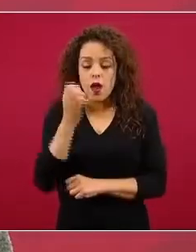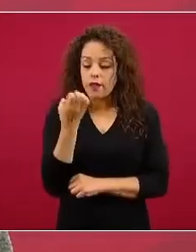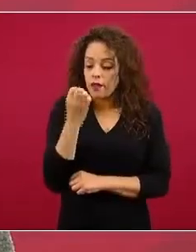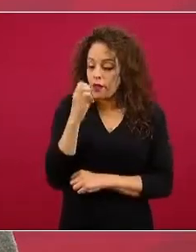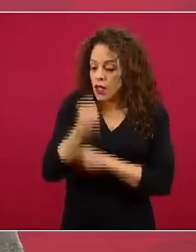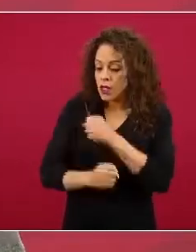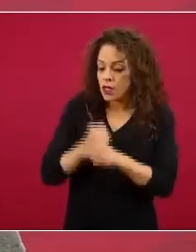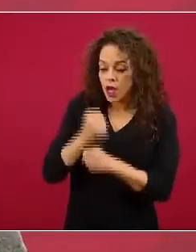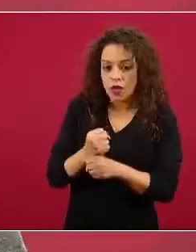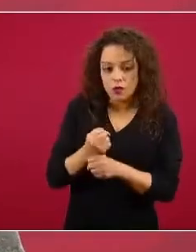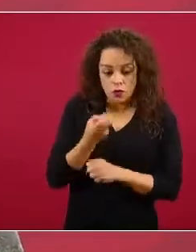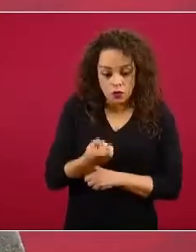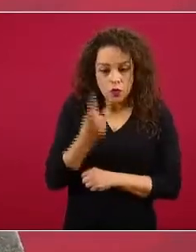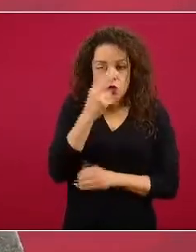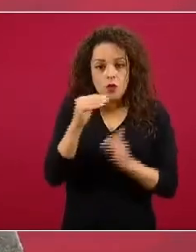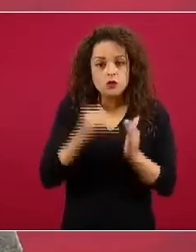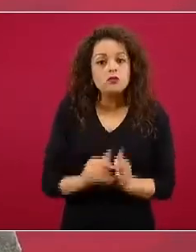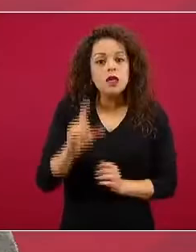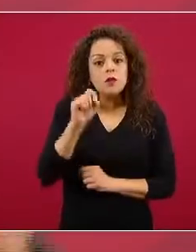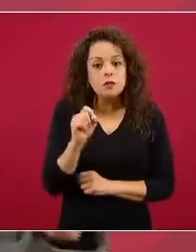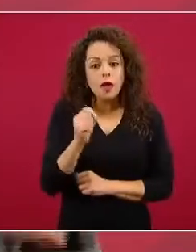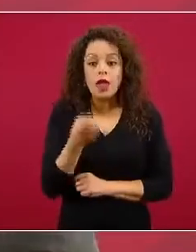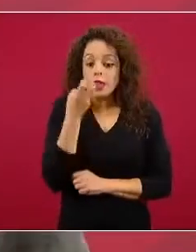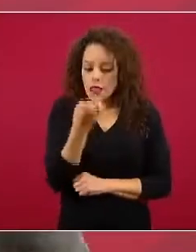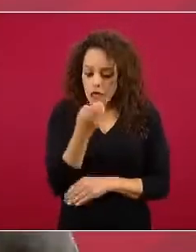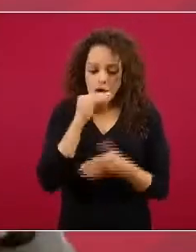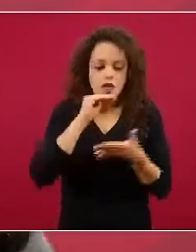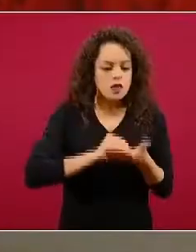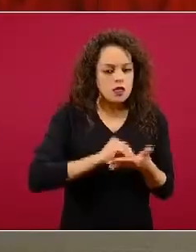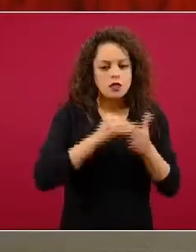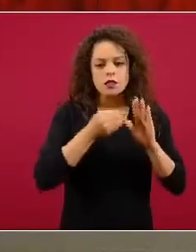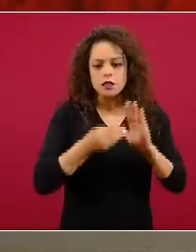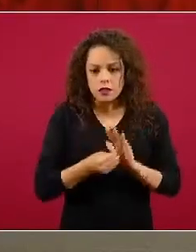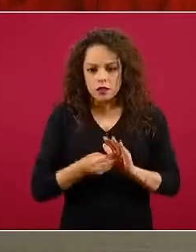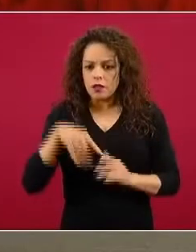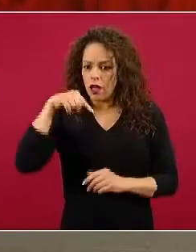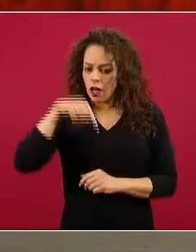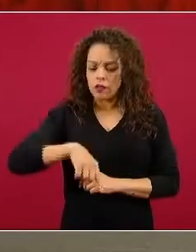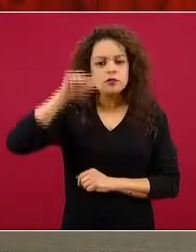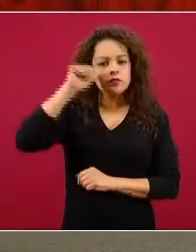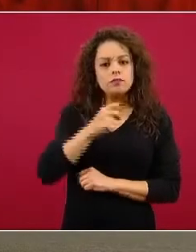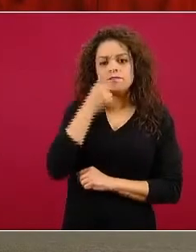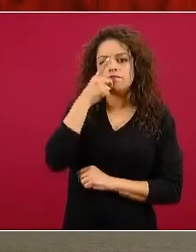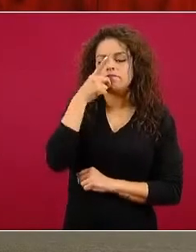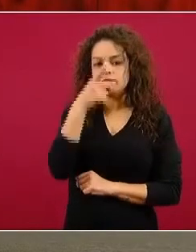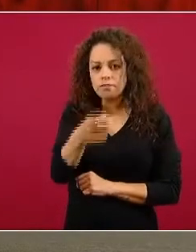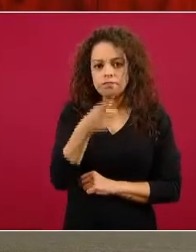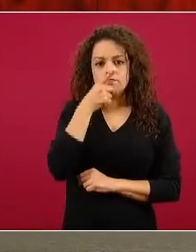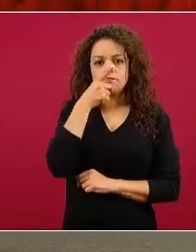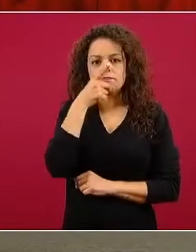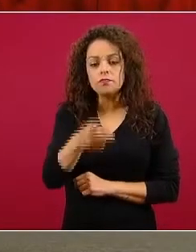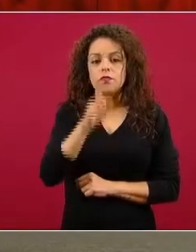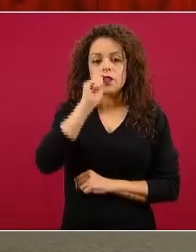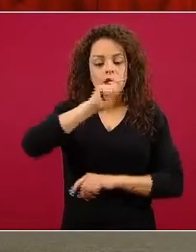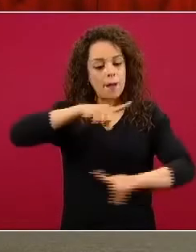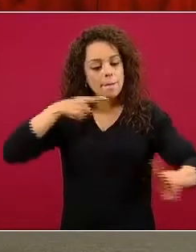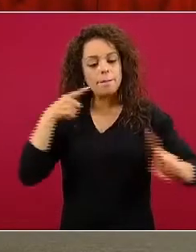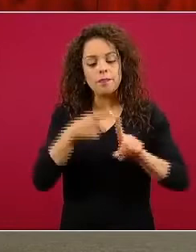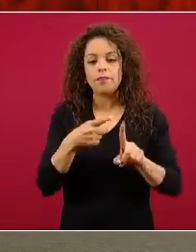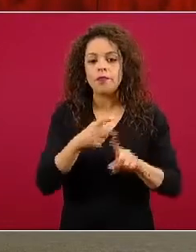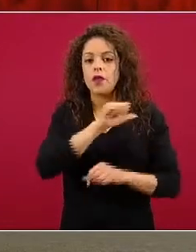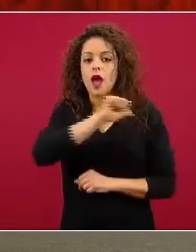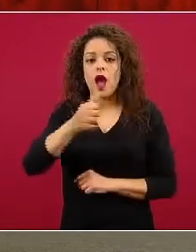2020 y esto es parte de la estrategia. Nosotros aquí hemos comentado mayormente el aspecto general de salud en